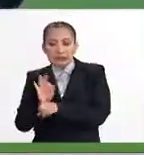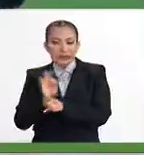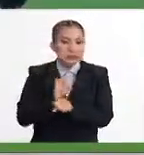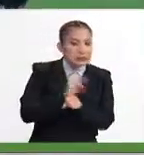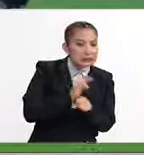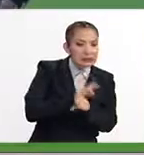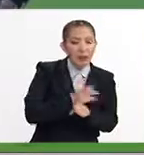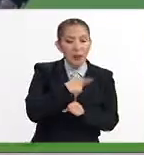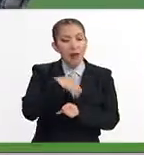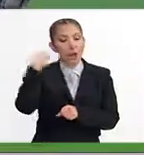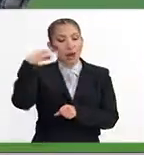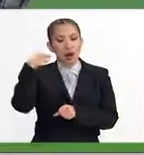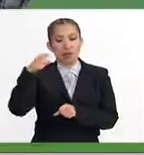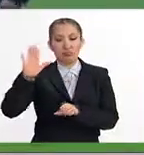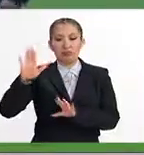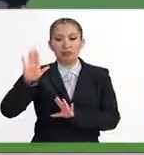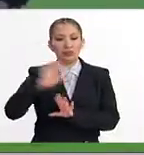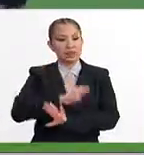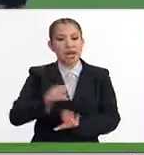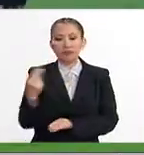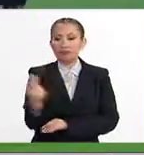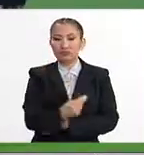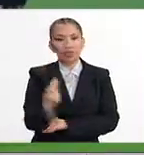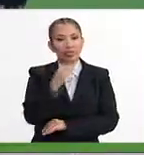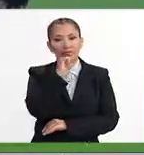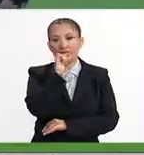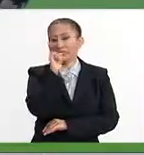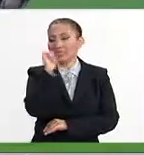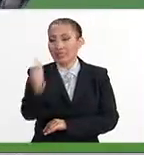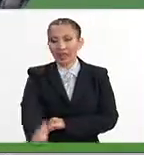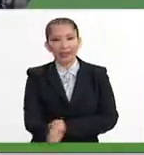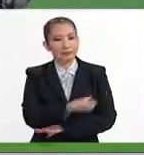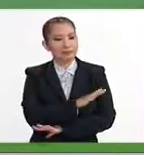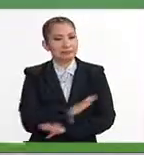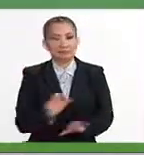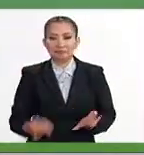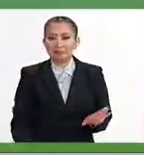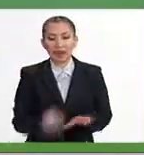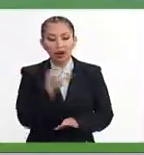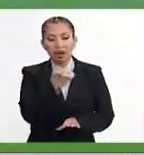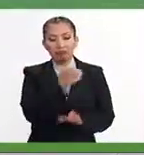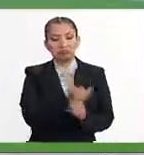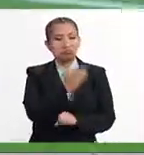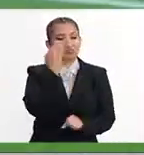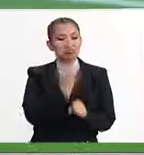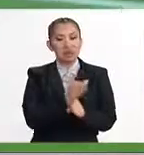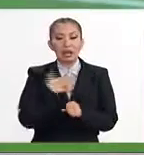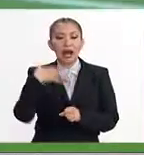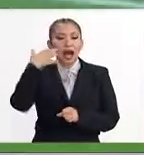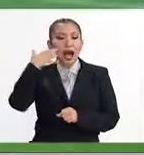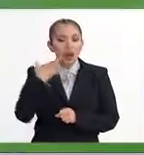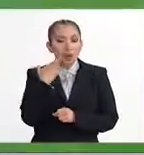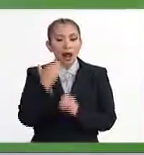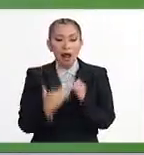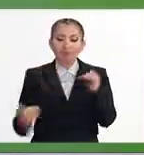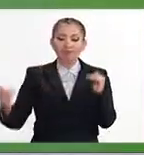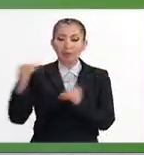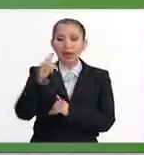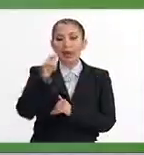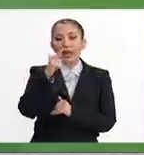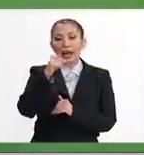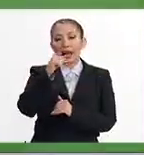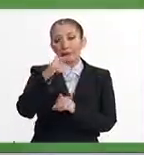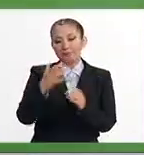marcador, pero Morelia hizo lo propio y ya no necesitó de absolutamente nada más. Con esto, bueno, pues el Jaguar se va a la Liga